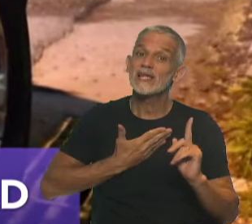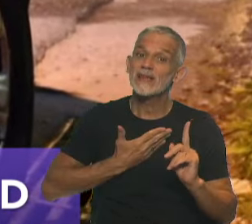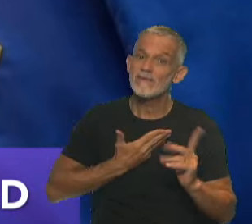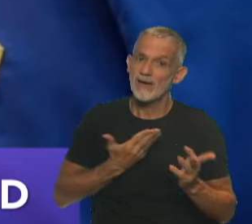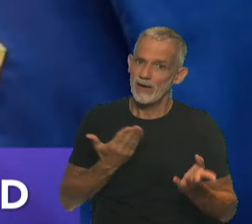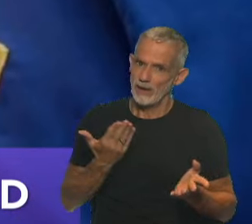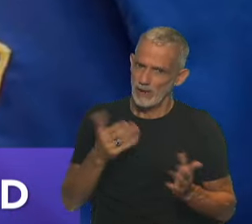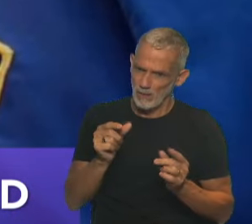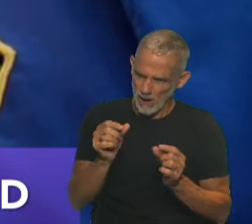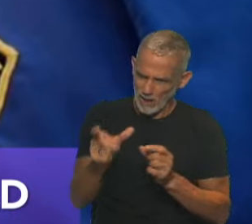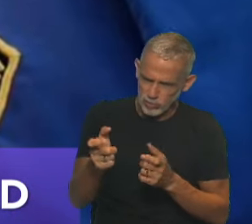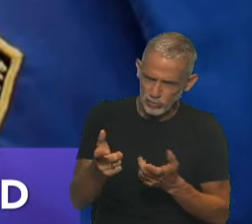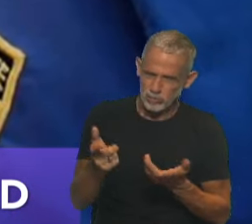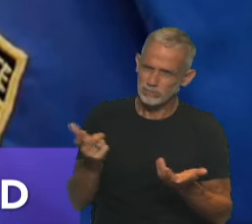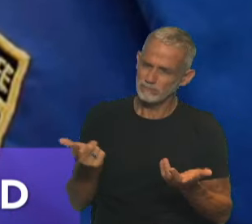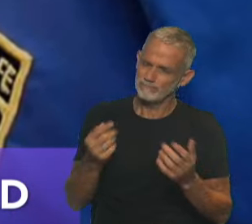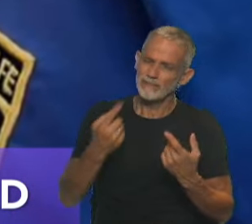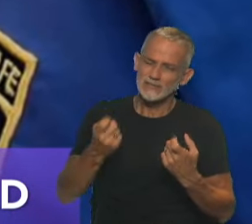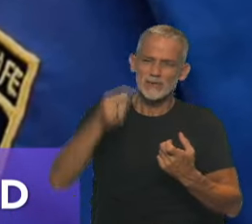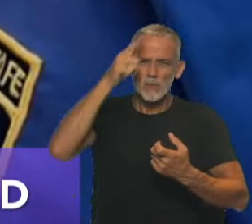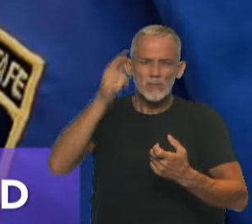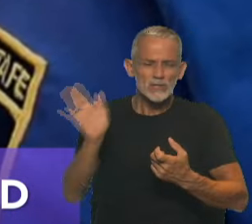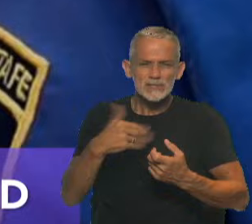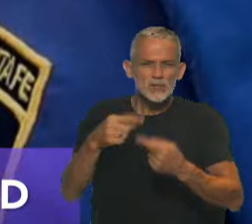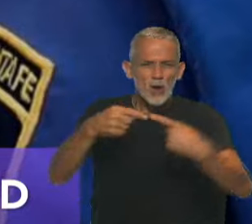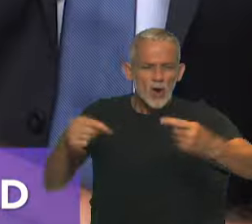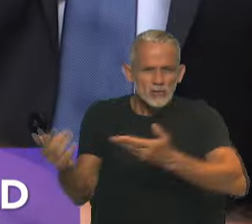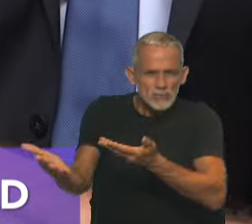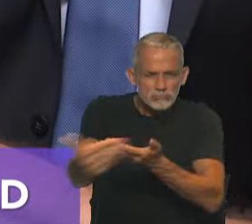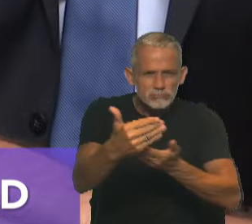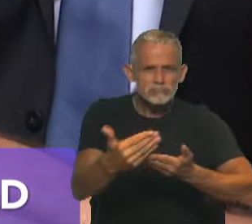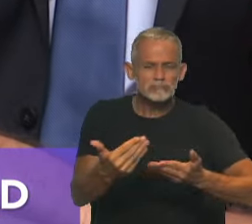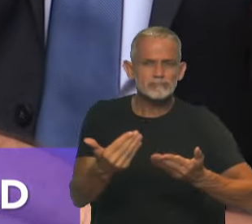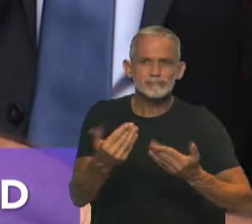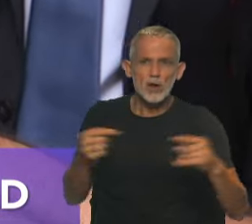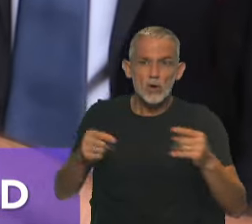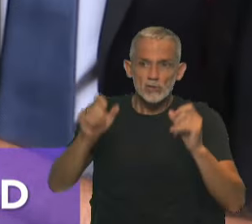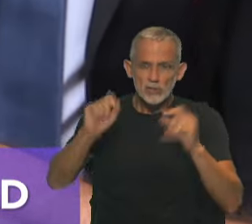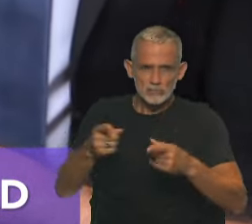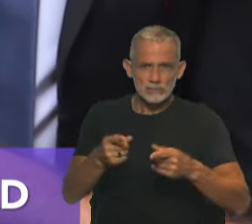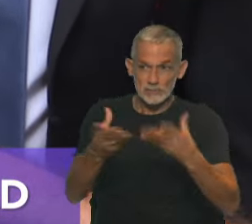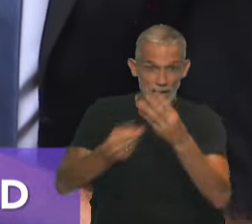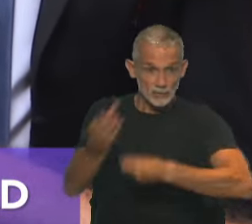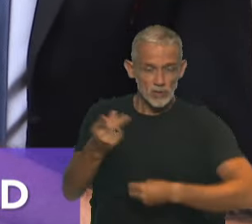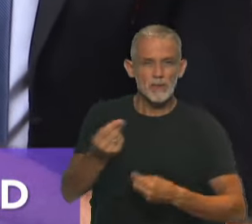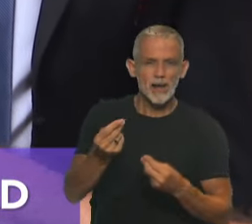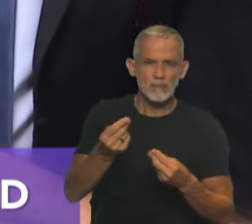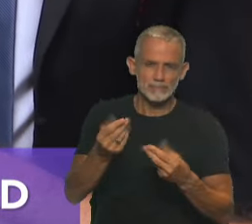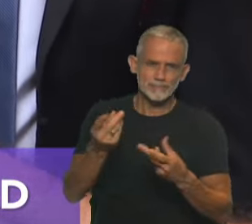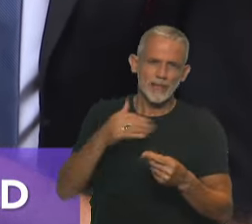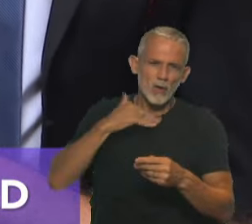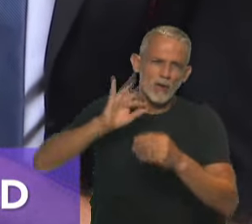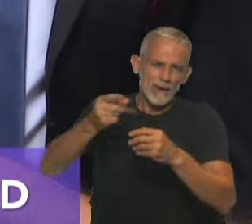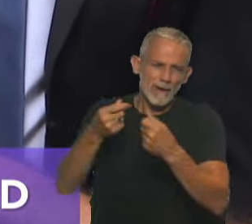que en todas las fuerzas todos los elementos eh que están colaborando con el delito